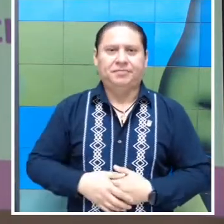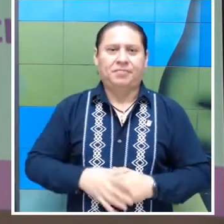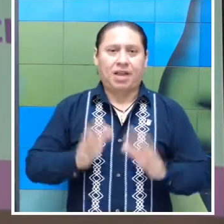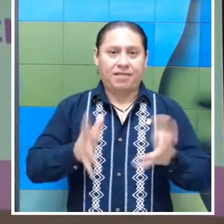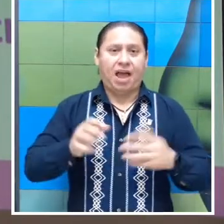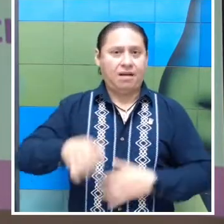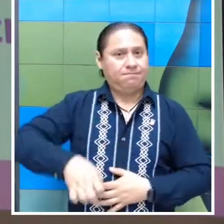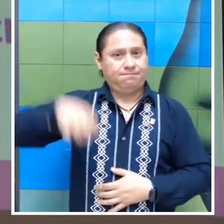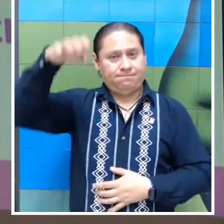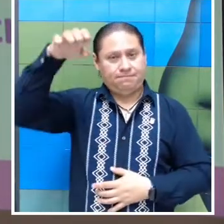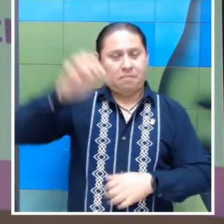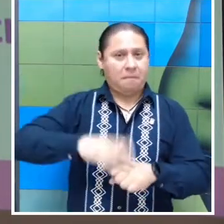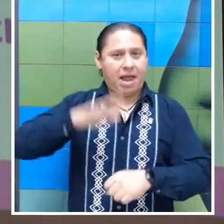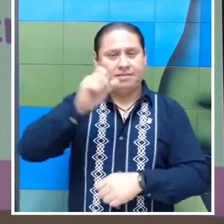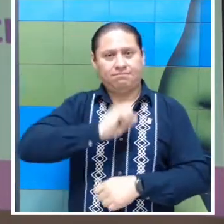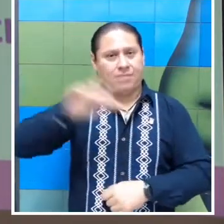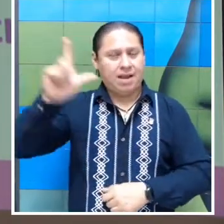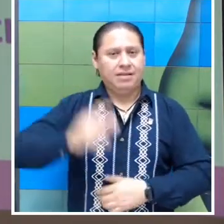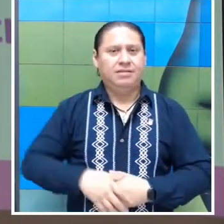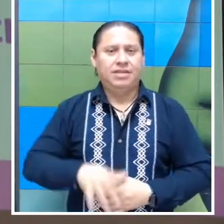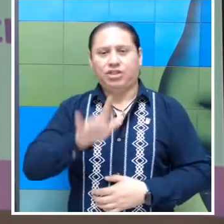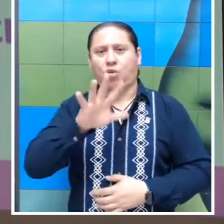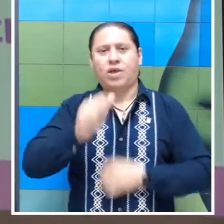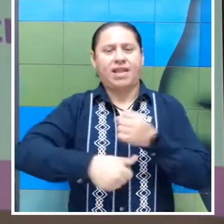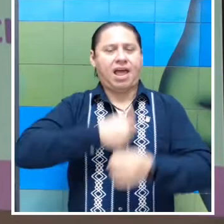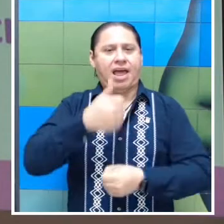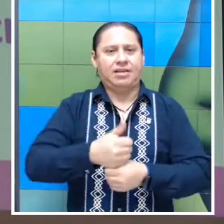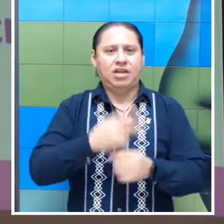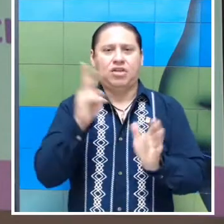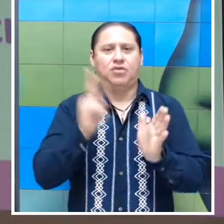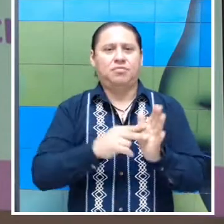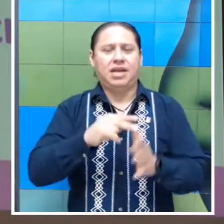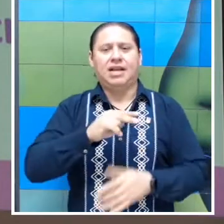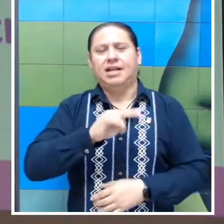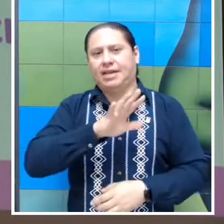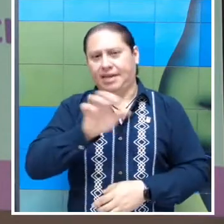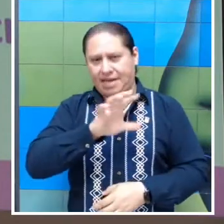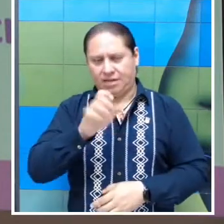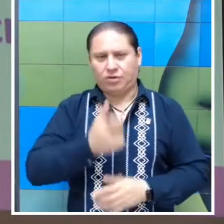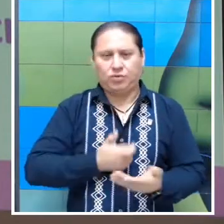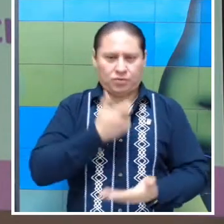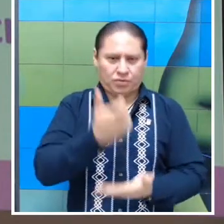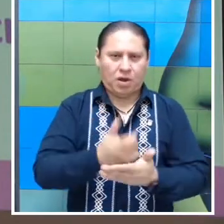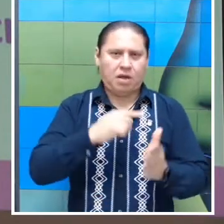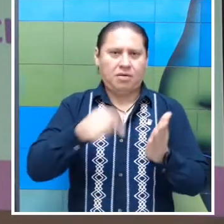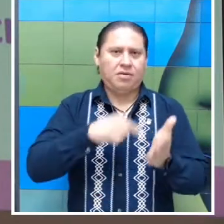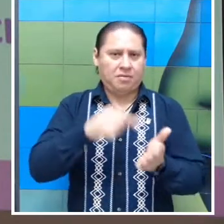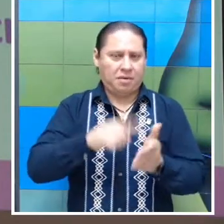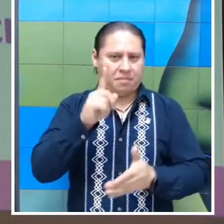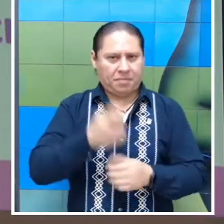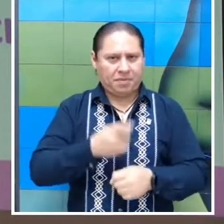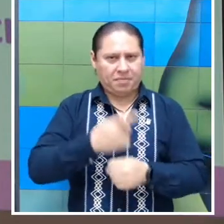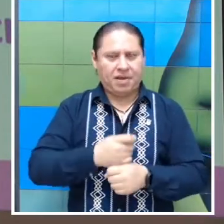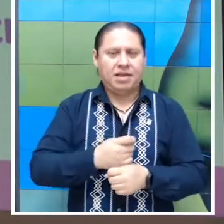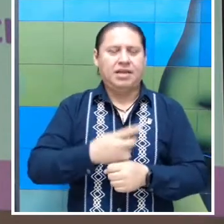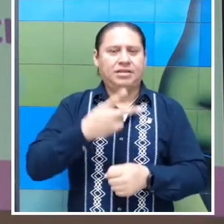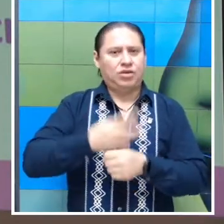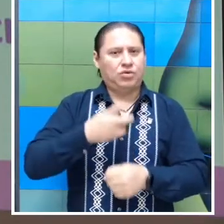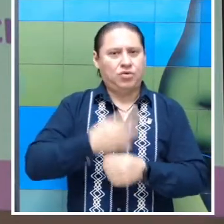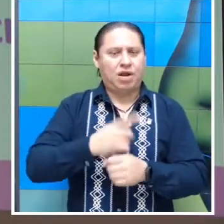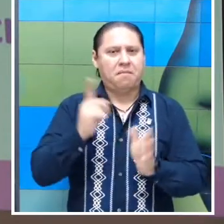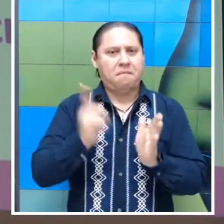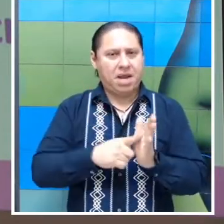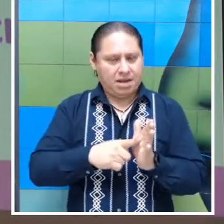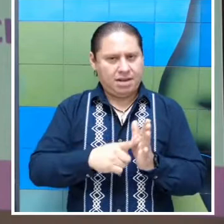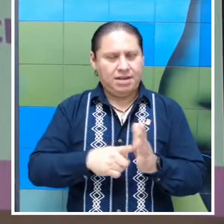Veteranos, 50 años y más, igual, 2.500 el primer lugar, segundo lugar, 1.000 pesos y tercer lugar.